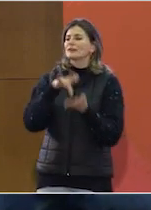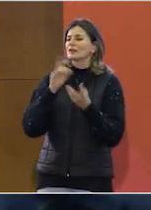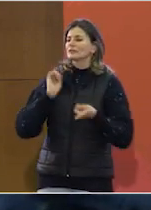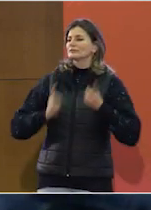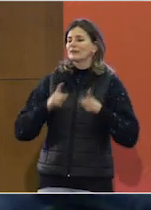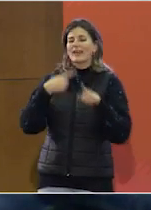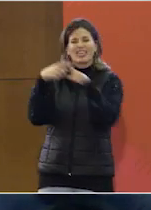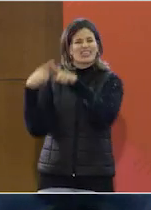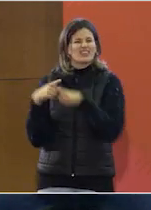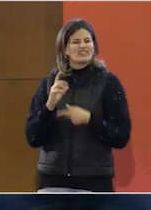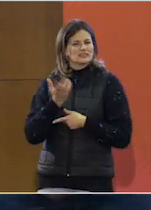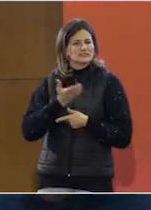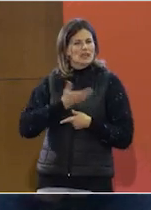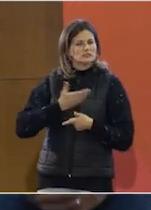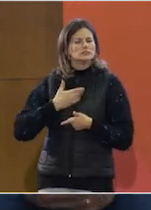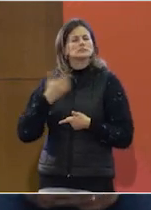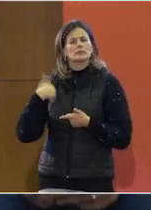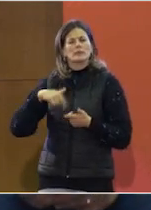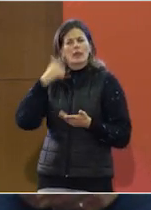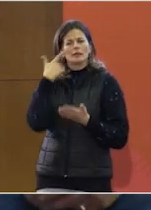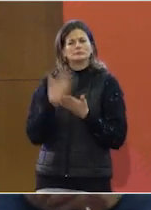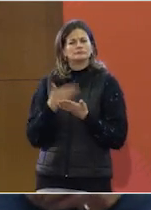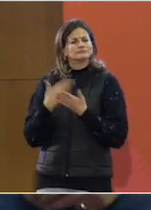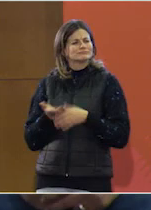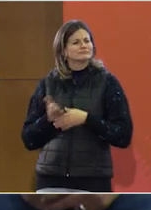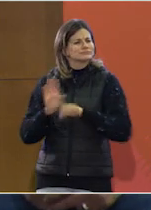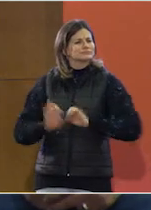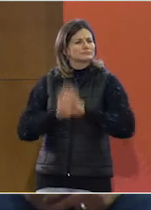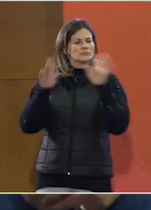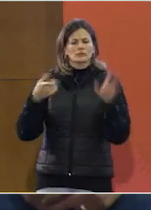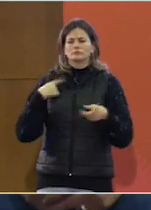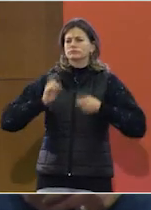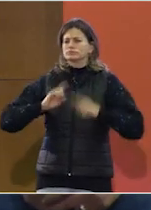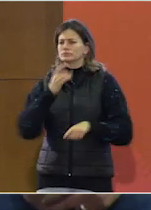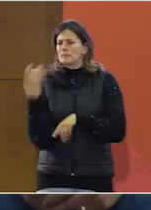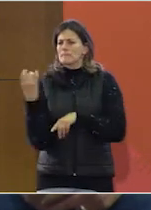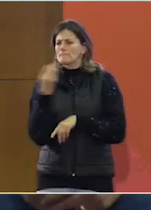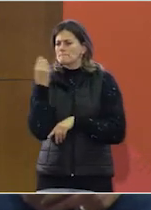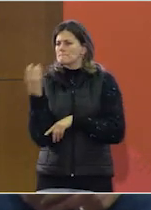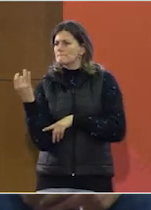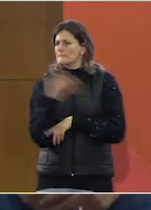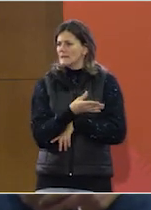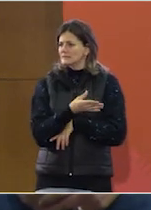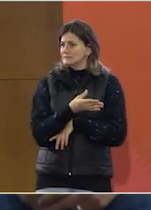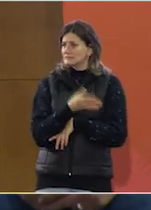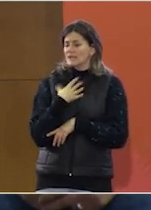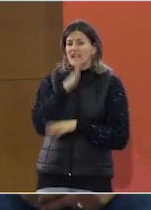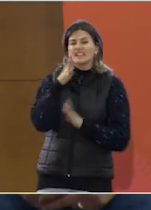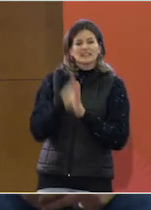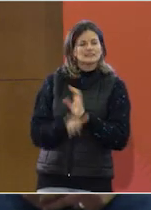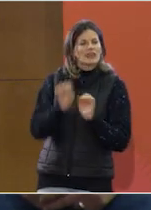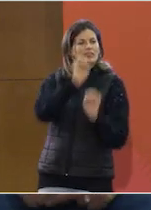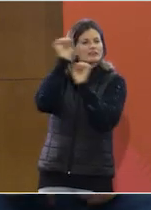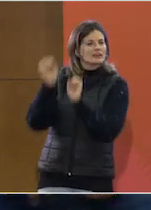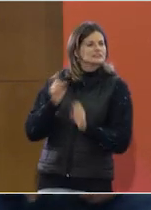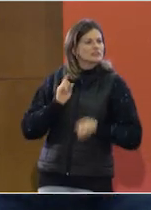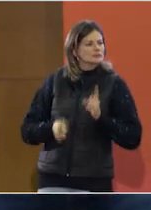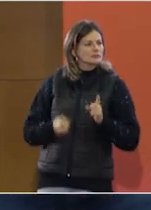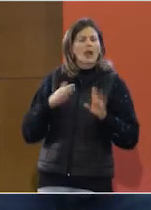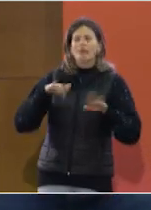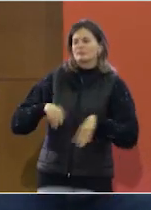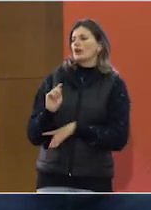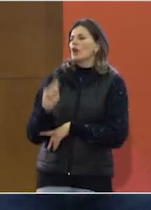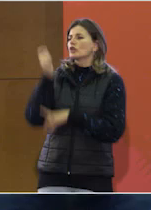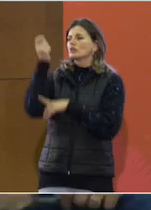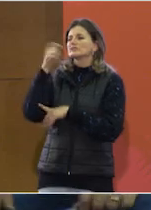en los ayuntamientos demostramos que gobernamos mejor que ellos. ¿Sabéis lo que significa defender la soberanía? Conseguir